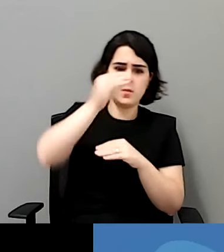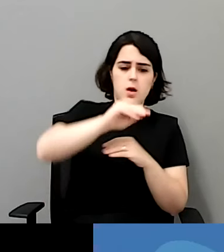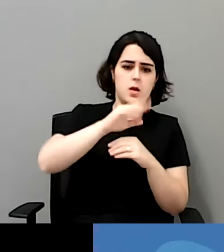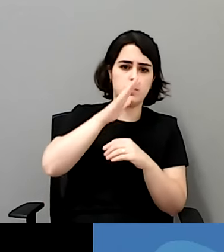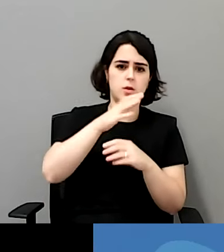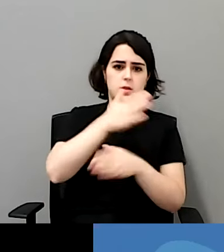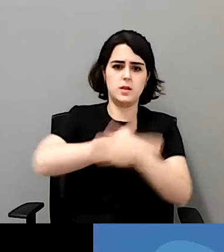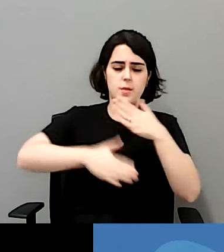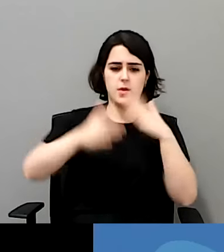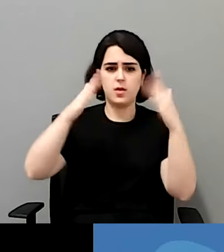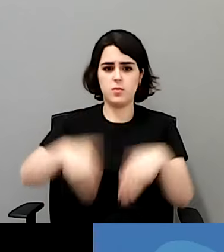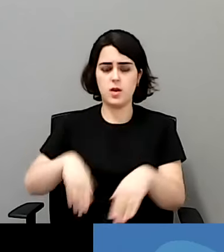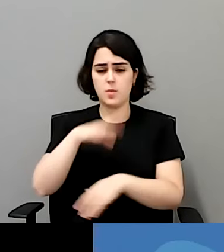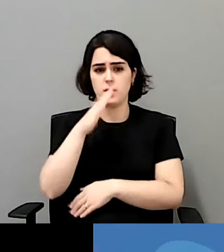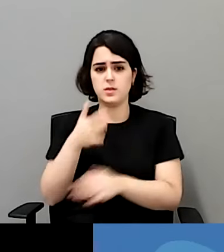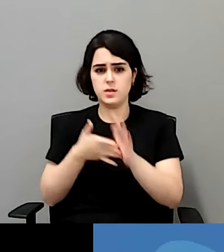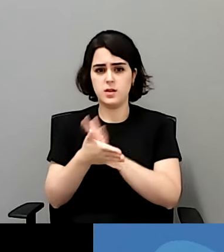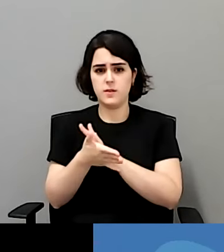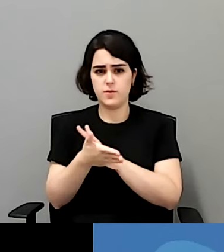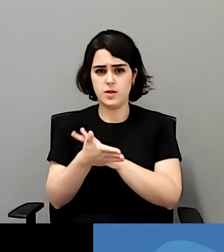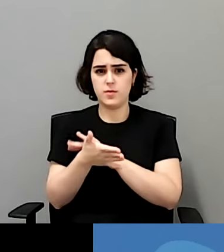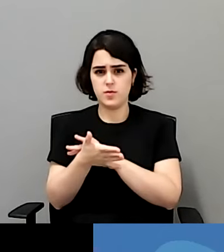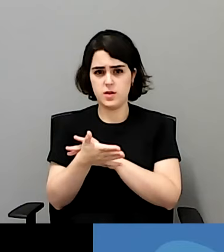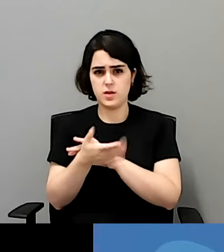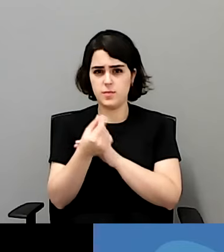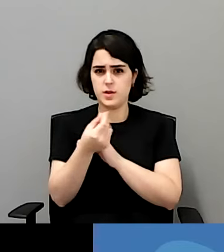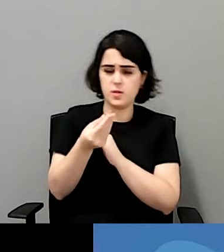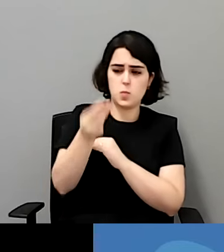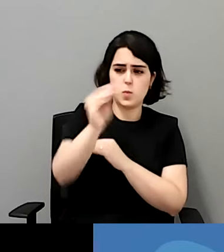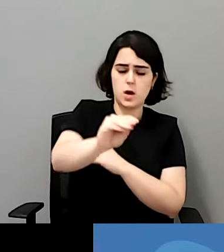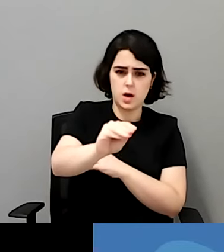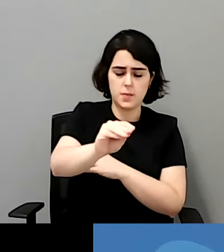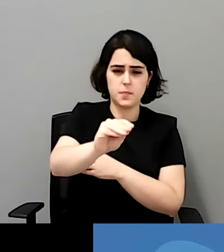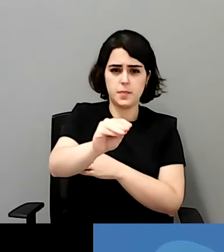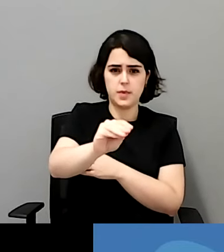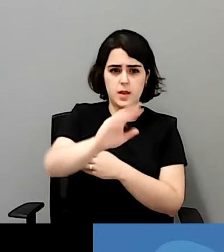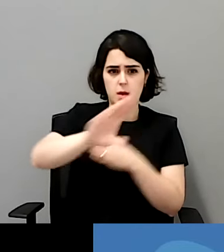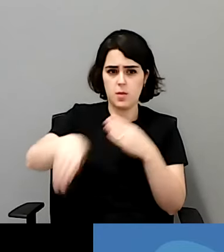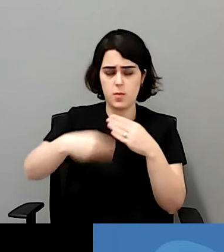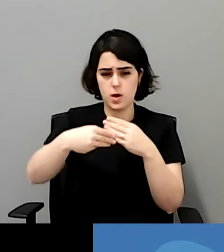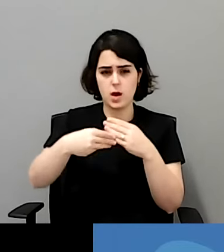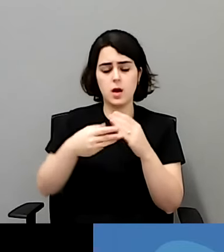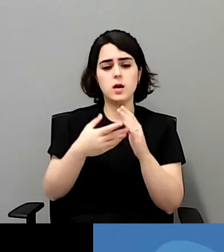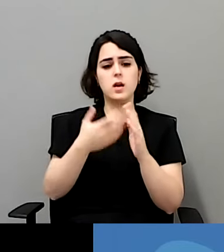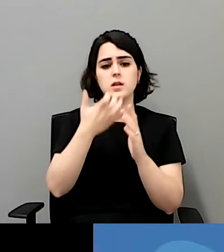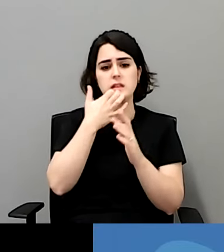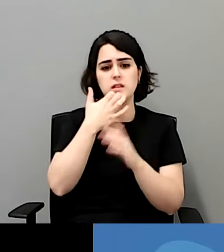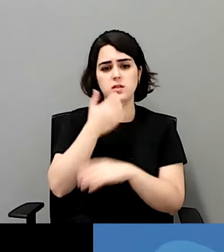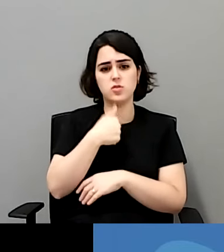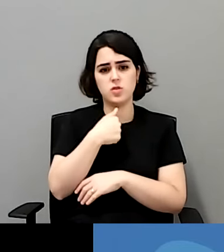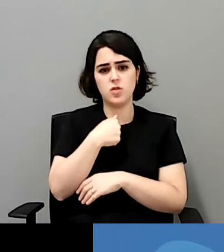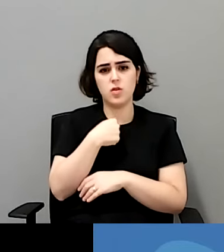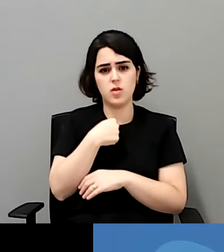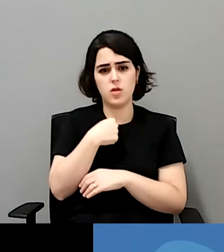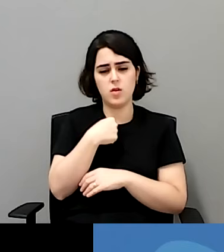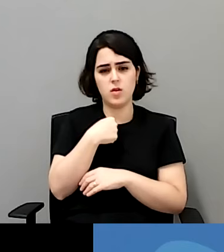no me tiene por qué suponer un sobrecoste añadido si yo quiero ser una base de sociedad.